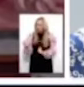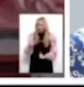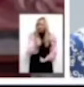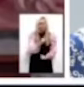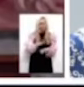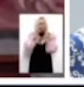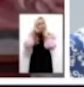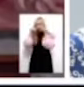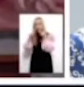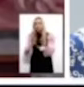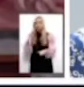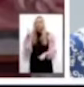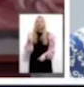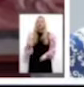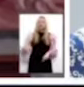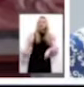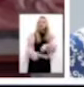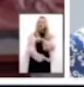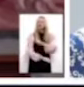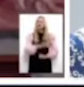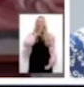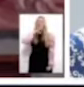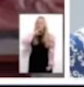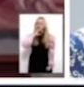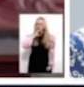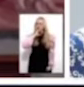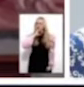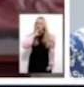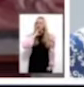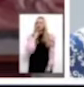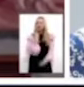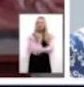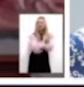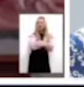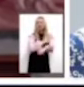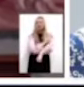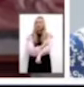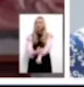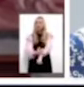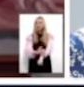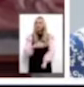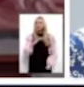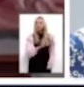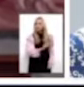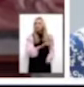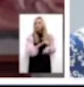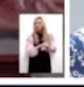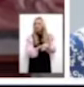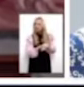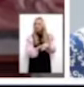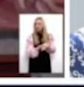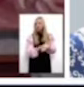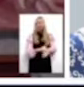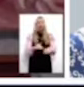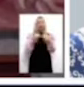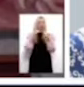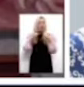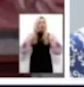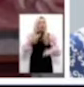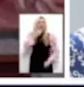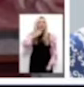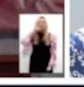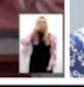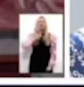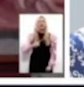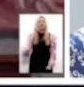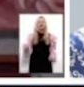de evadir o todos los trámites y llevar directamente el asunto al pleno,